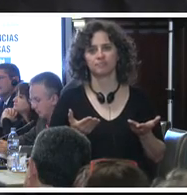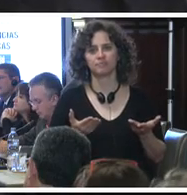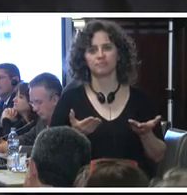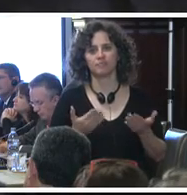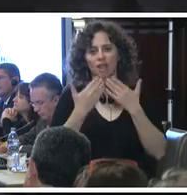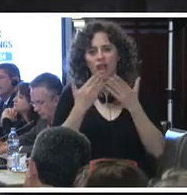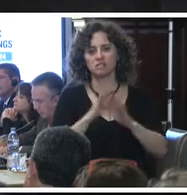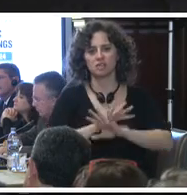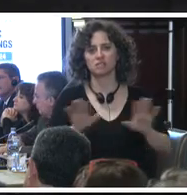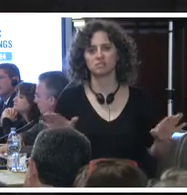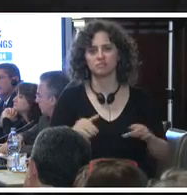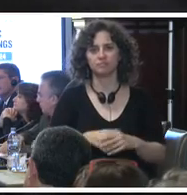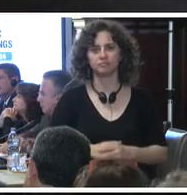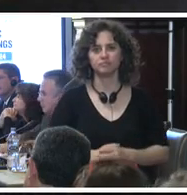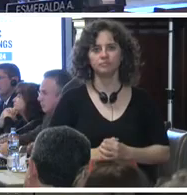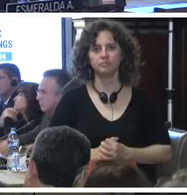gracias gracias